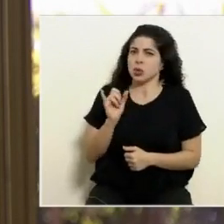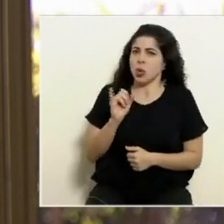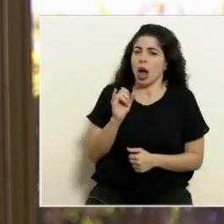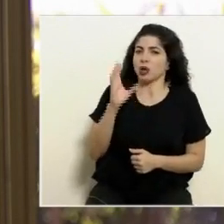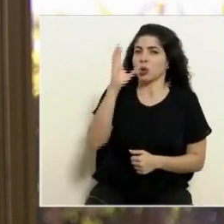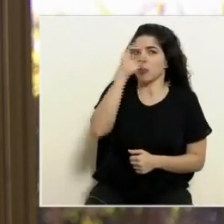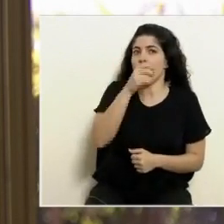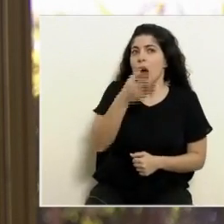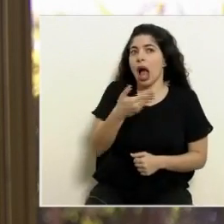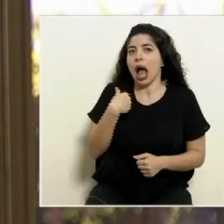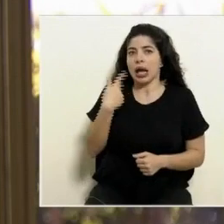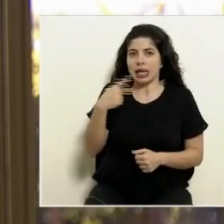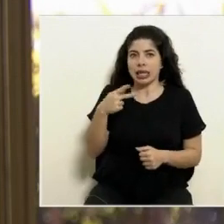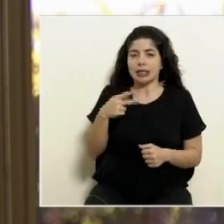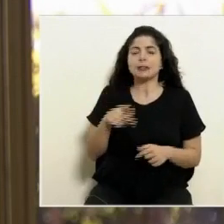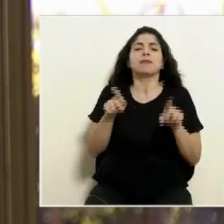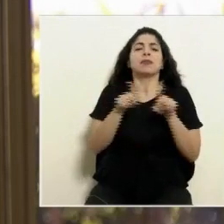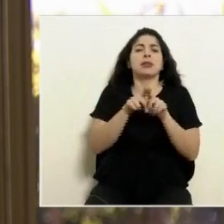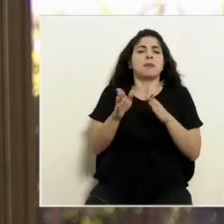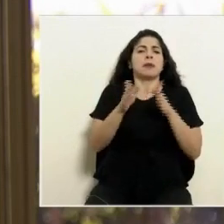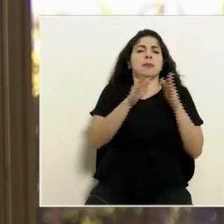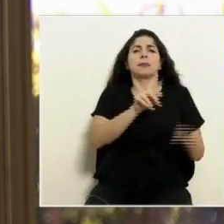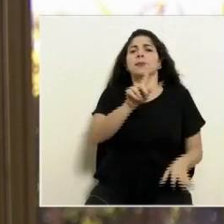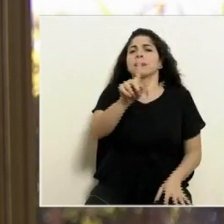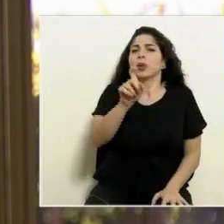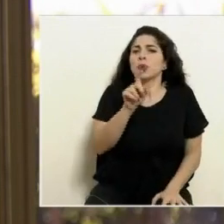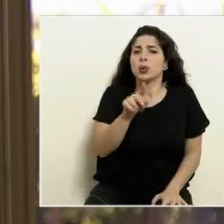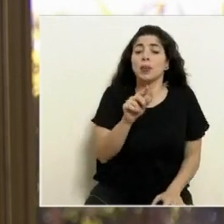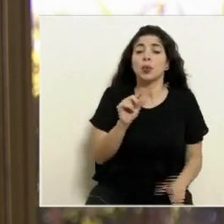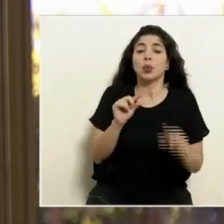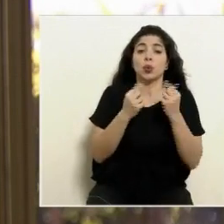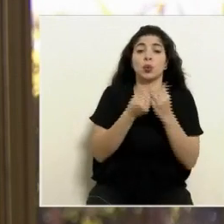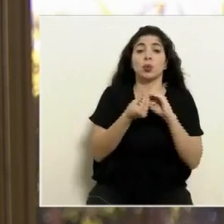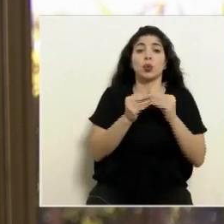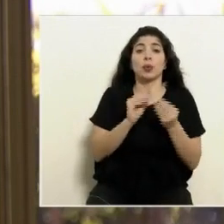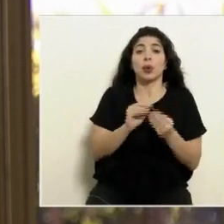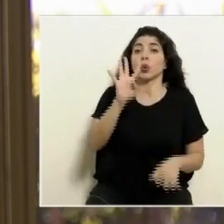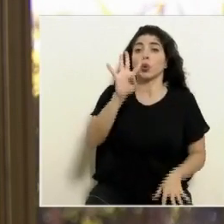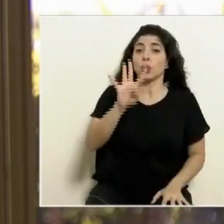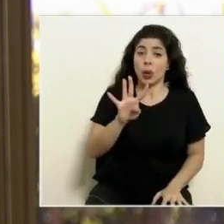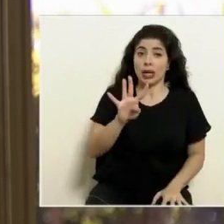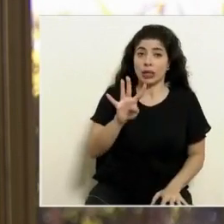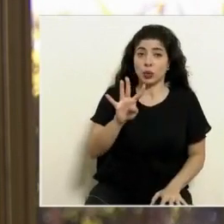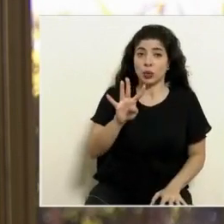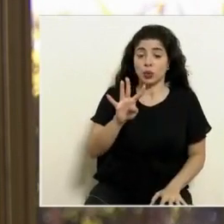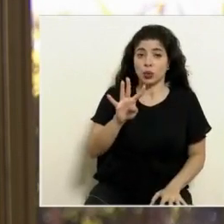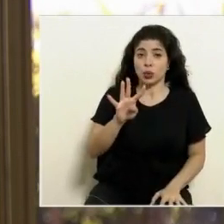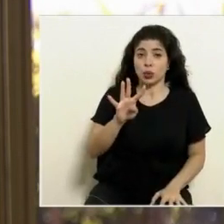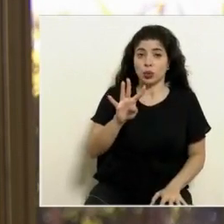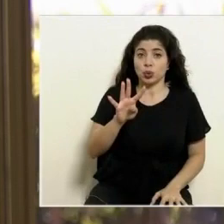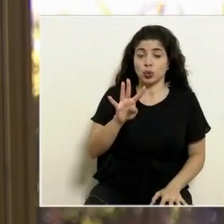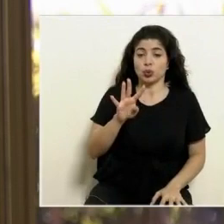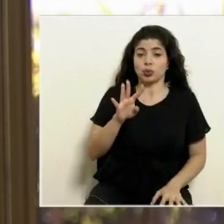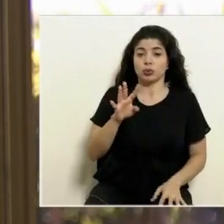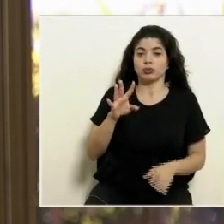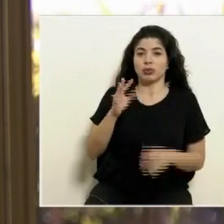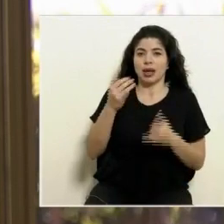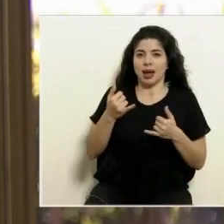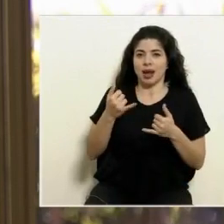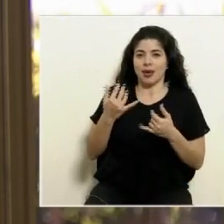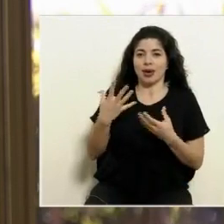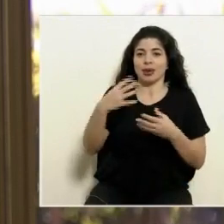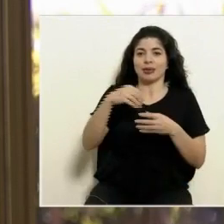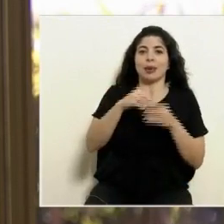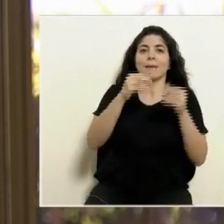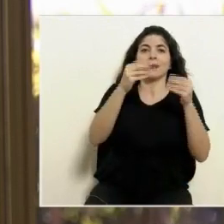en cuenta que tienen factores de riesgo. También consultarle en el grupo 4, en la inclusión que hacen, por ejemplo, el